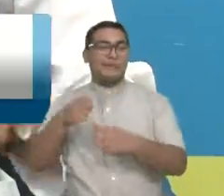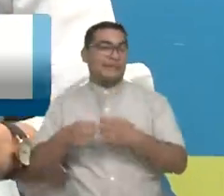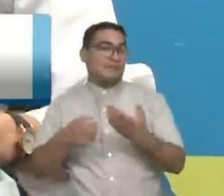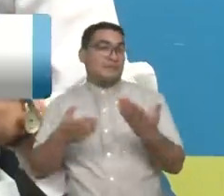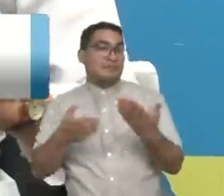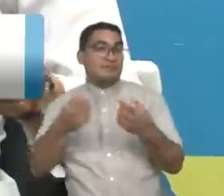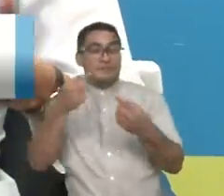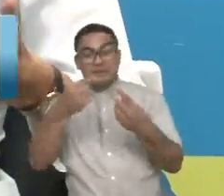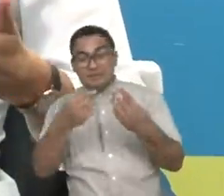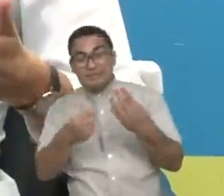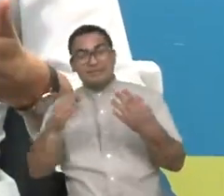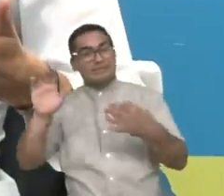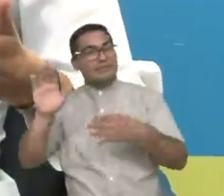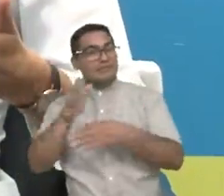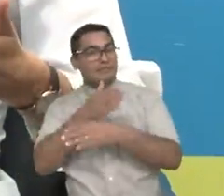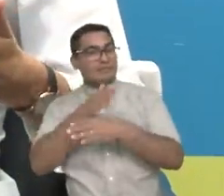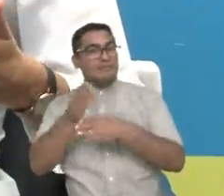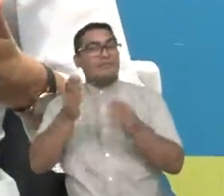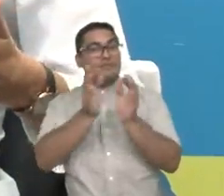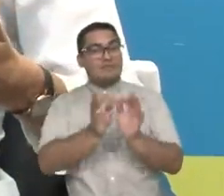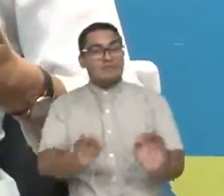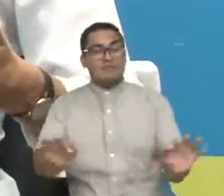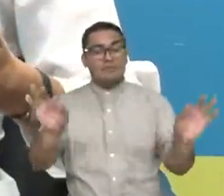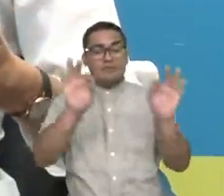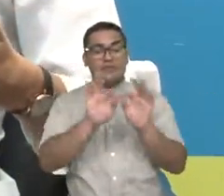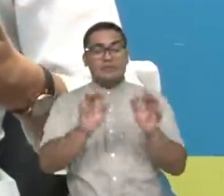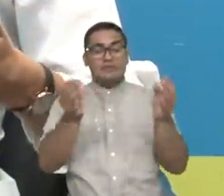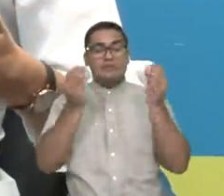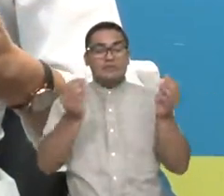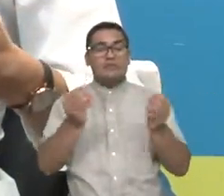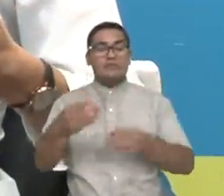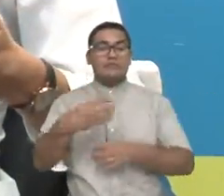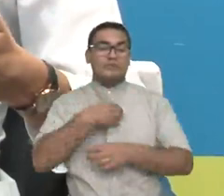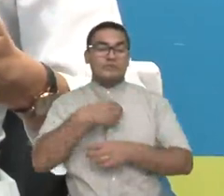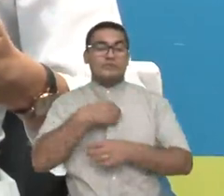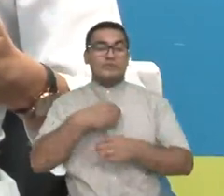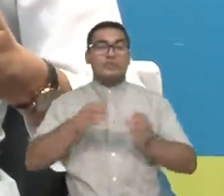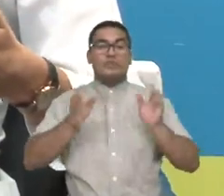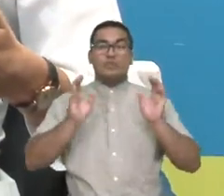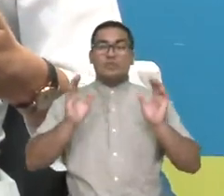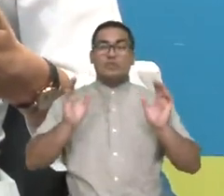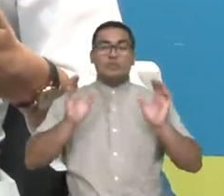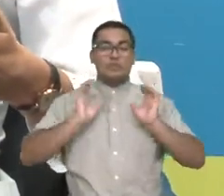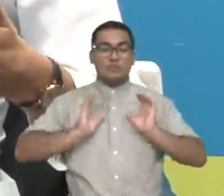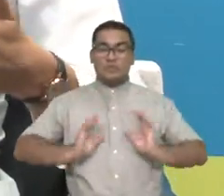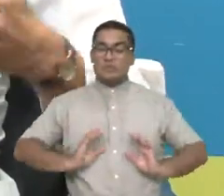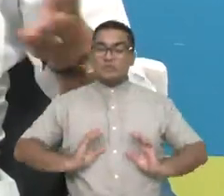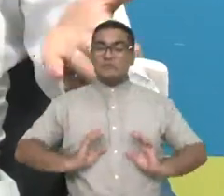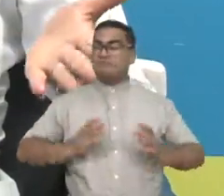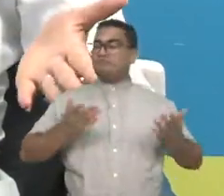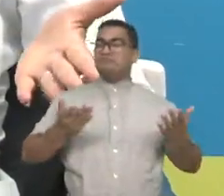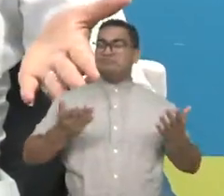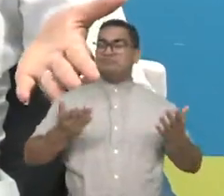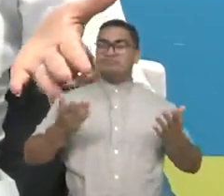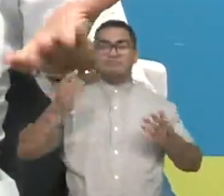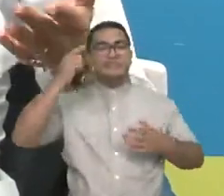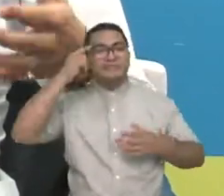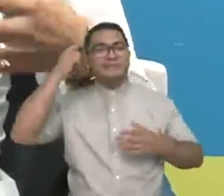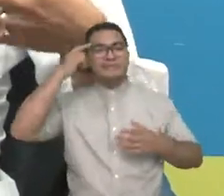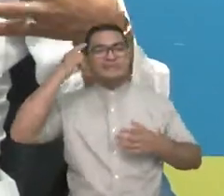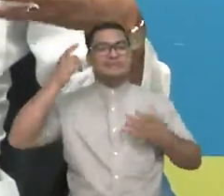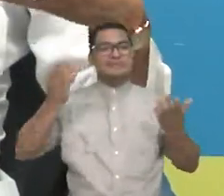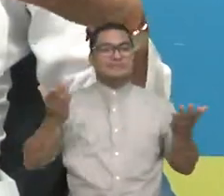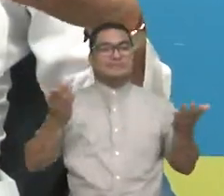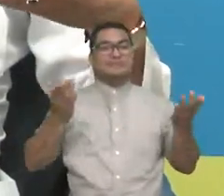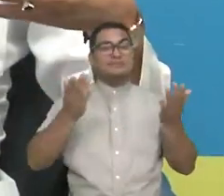vayamos a tener. Entonces, es importante porque activa nuestro sistema y respondemos a esa situación que se nos está presentando.